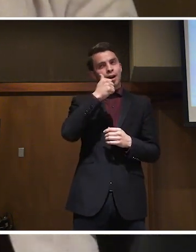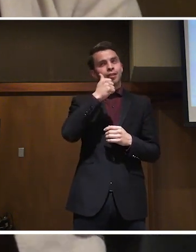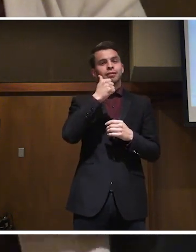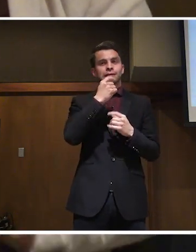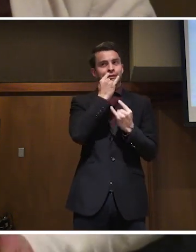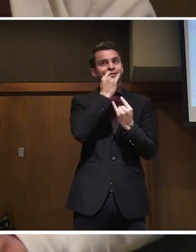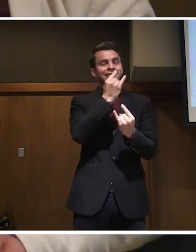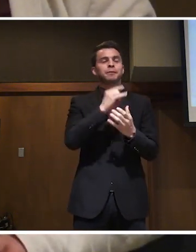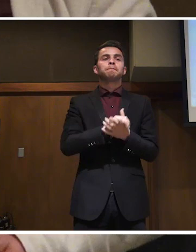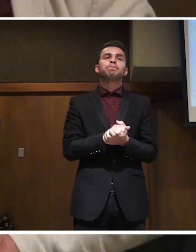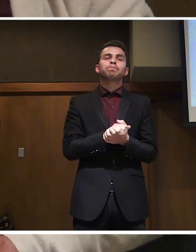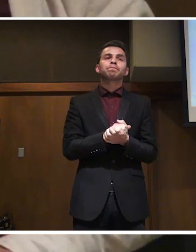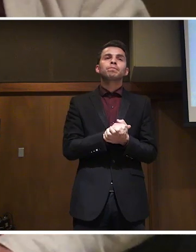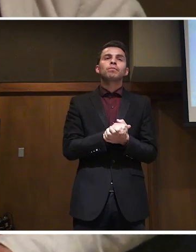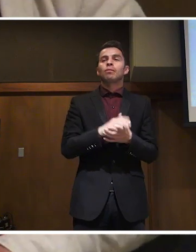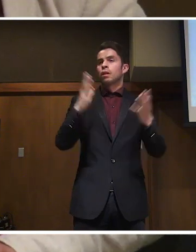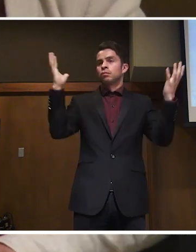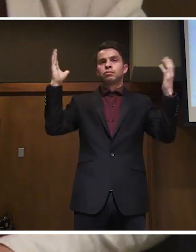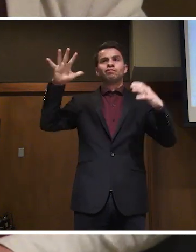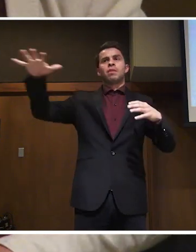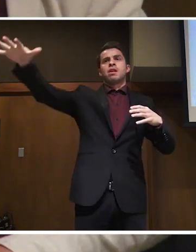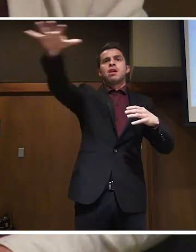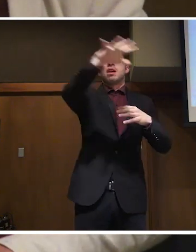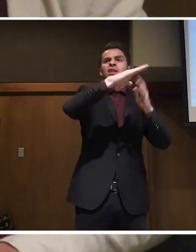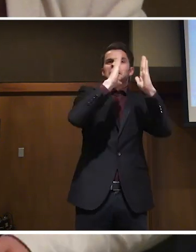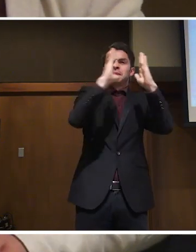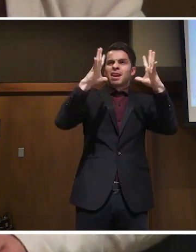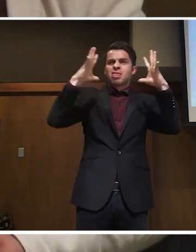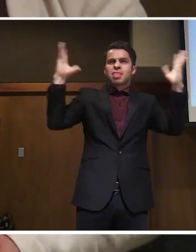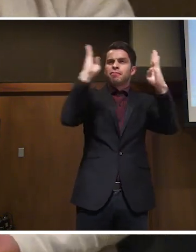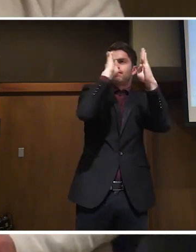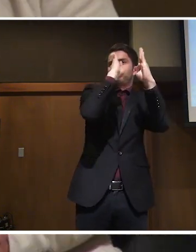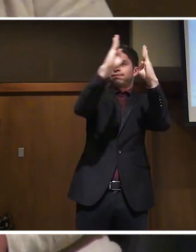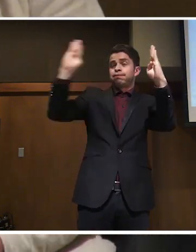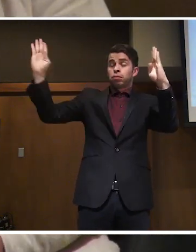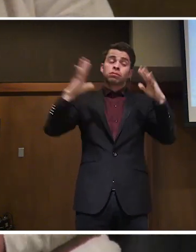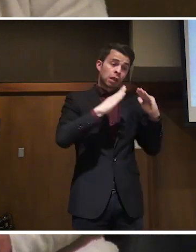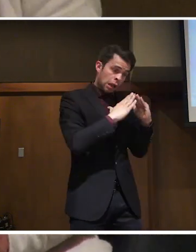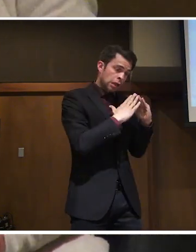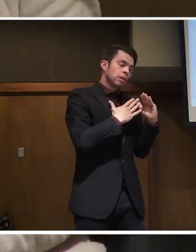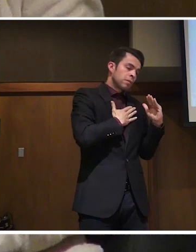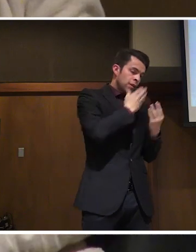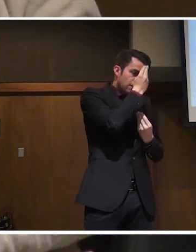interesante. ¿Cómo se forman en una biblioteca general esos valores, propósitos e intenciones? Y si uno va a la